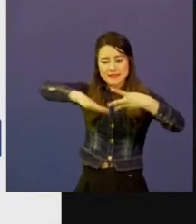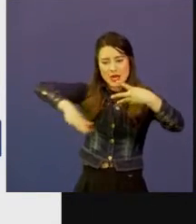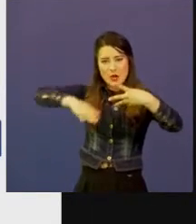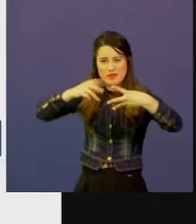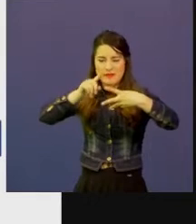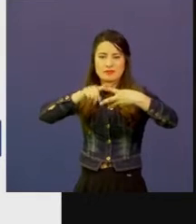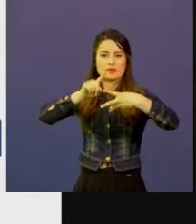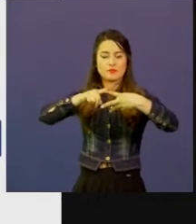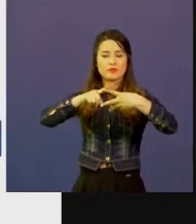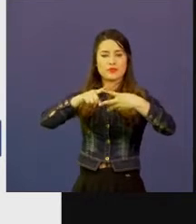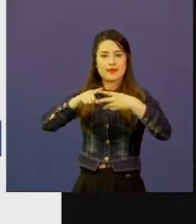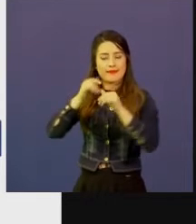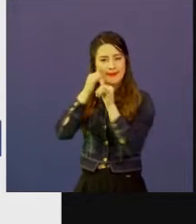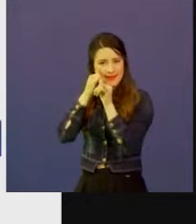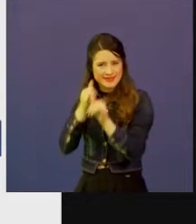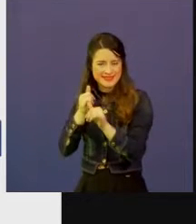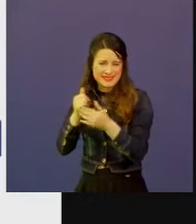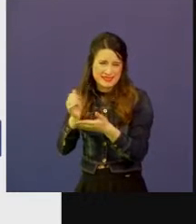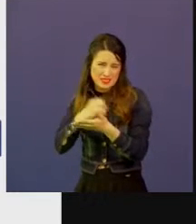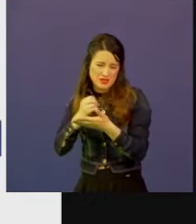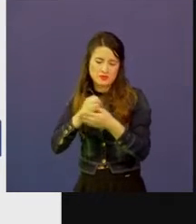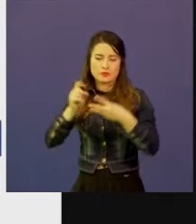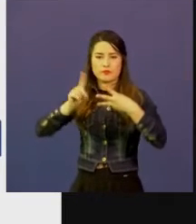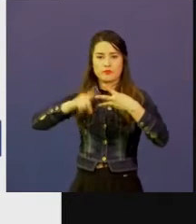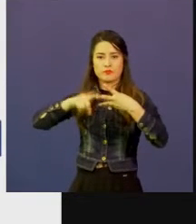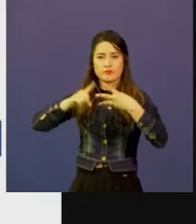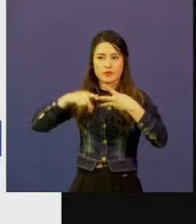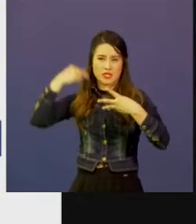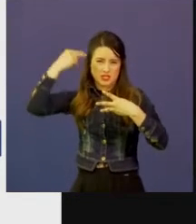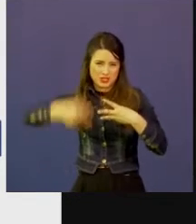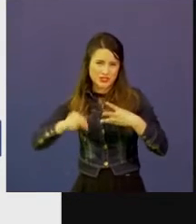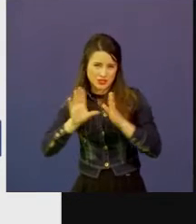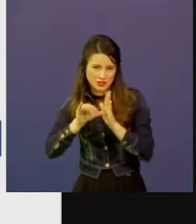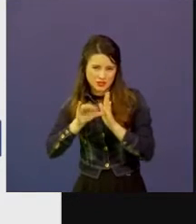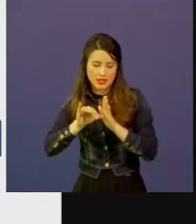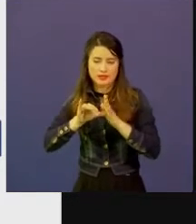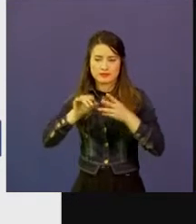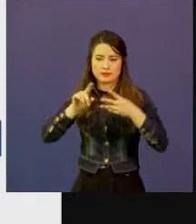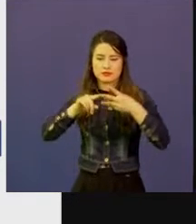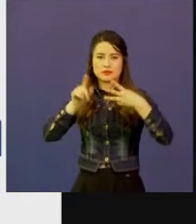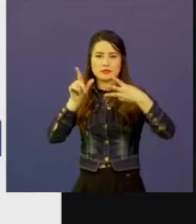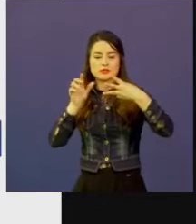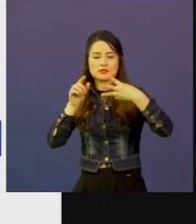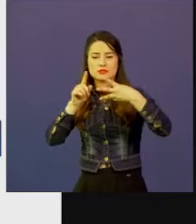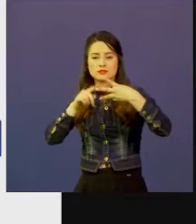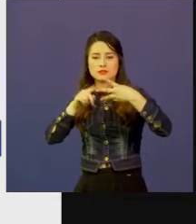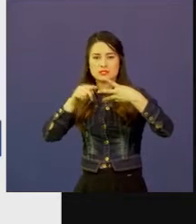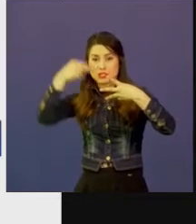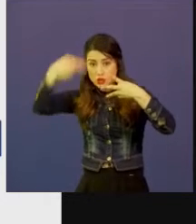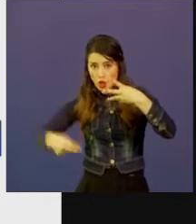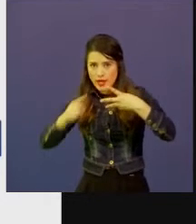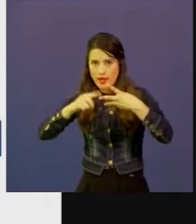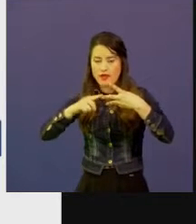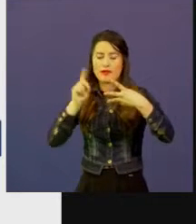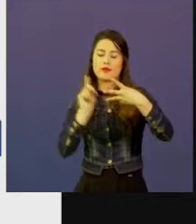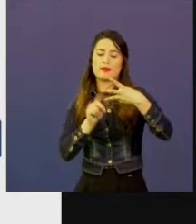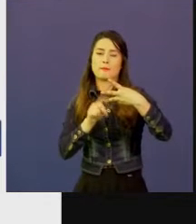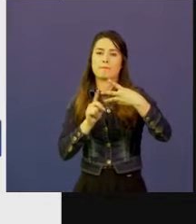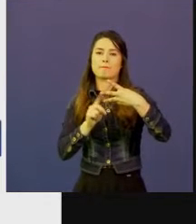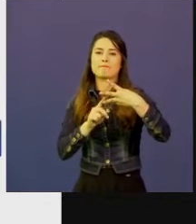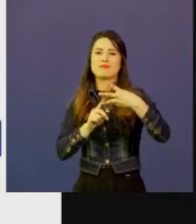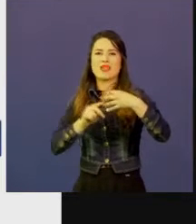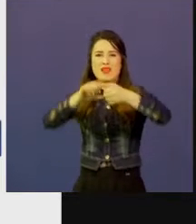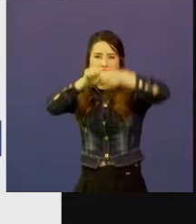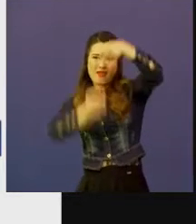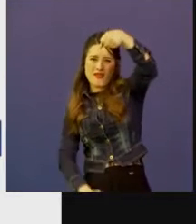ciencias, historia y geografía. Básicamente se escogieron estas temáticas porque fue las que los docentes manifestaron, pues